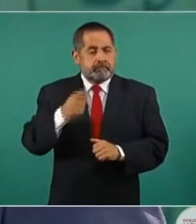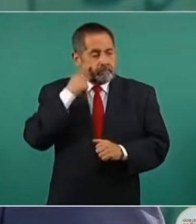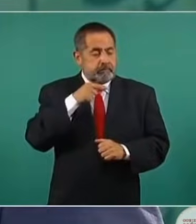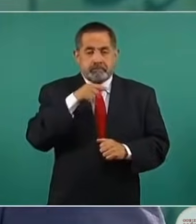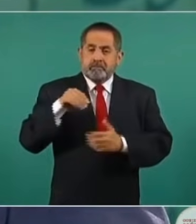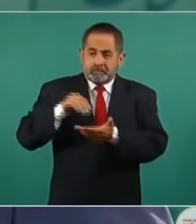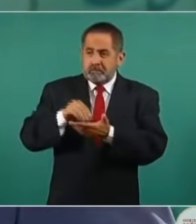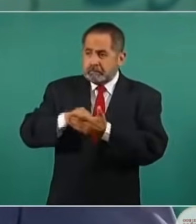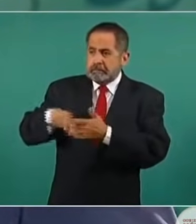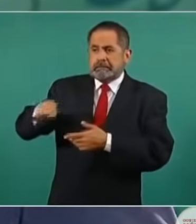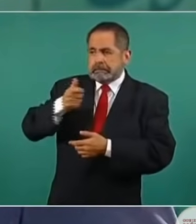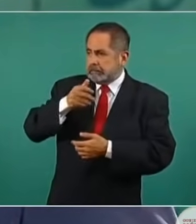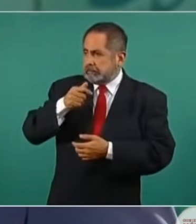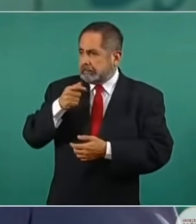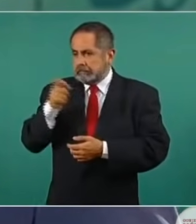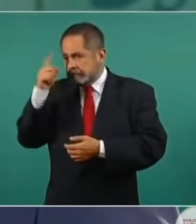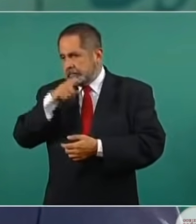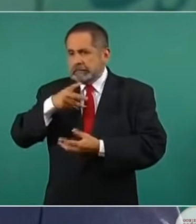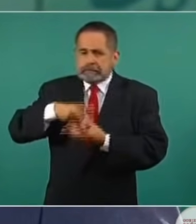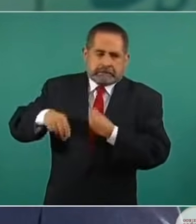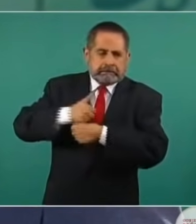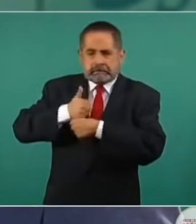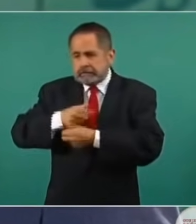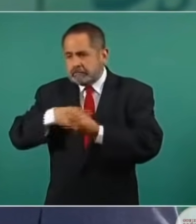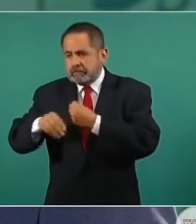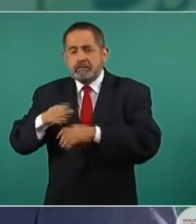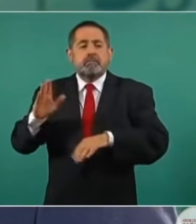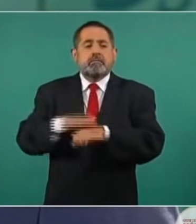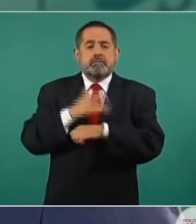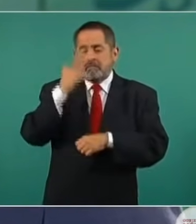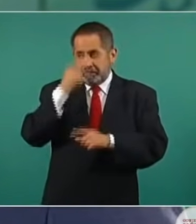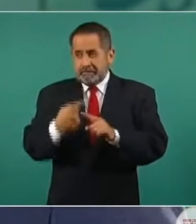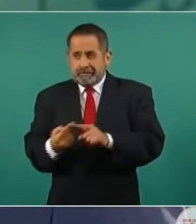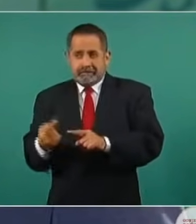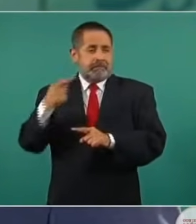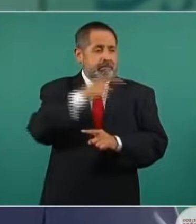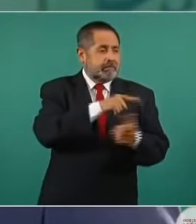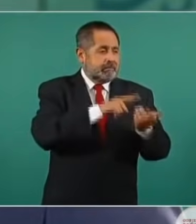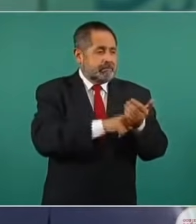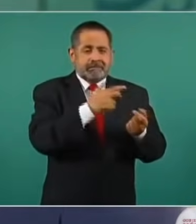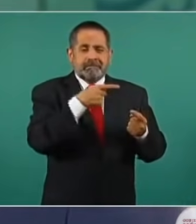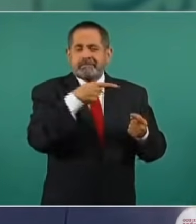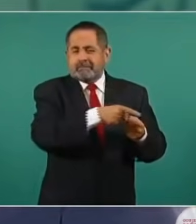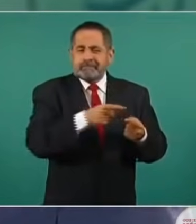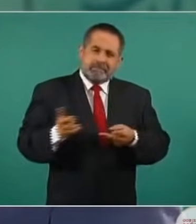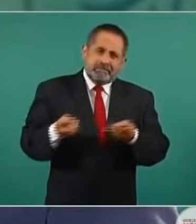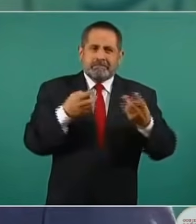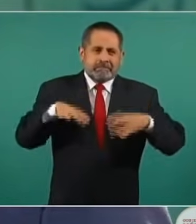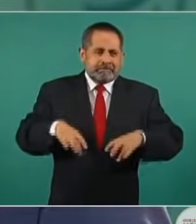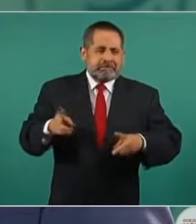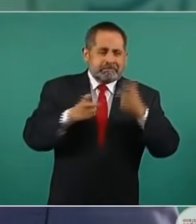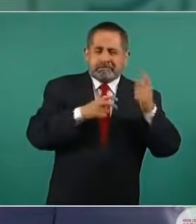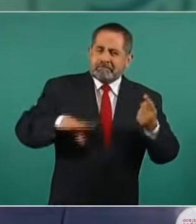estamos padeciendo de todas esas atrocidades, de todos esos saqueos, de todos